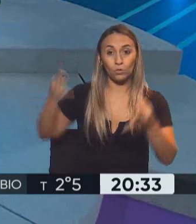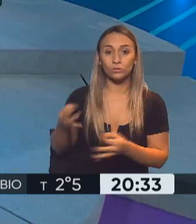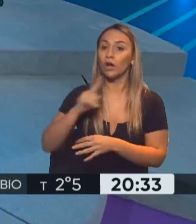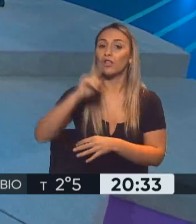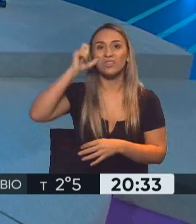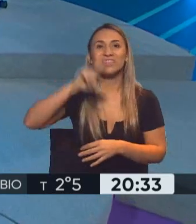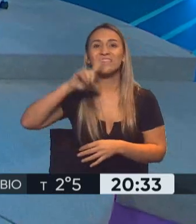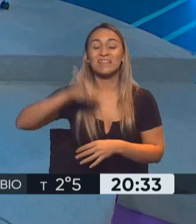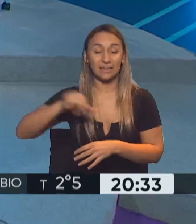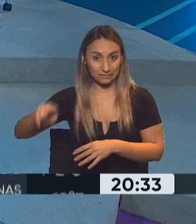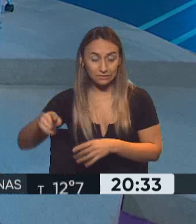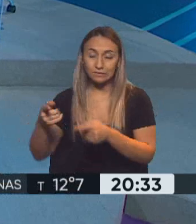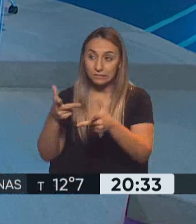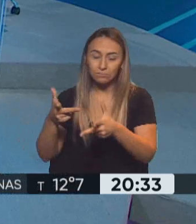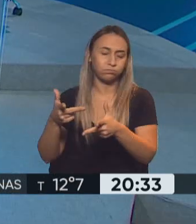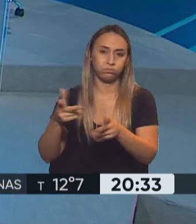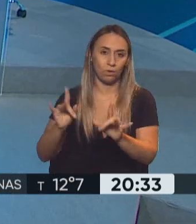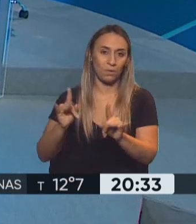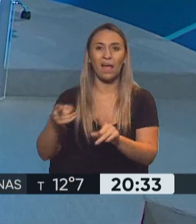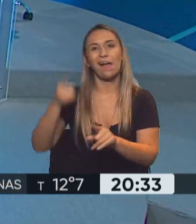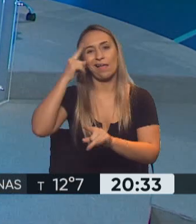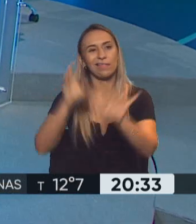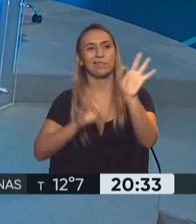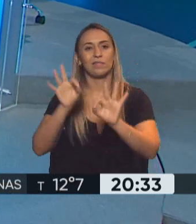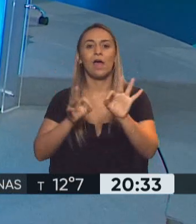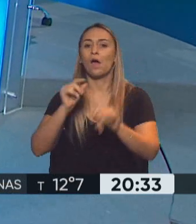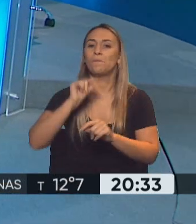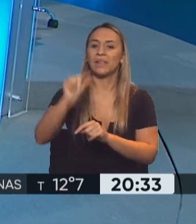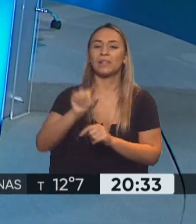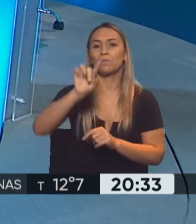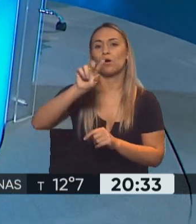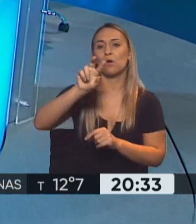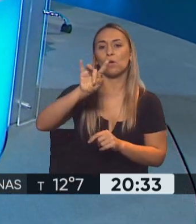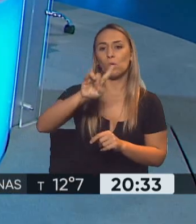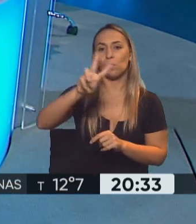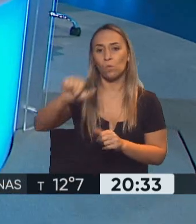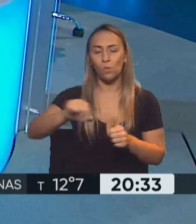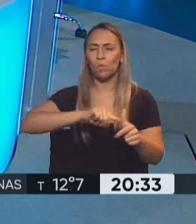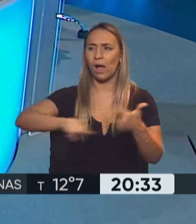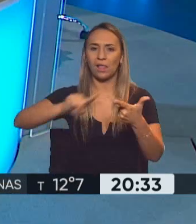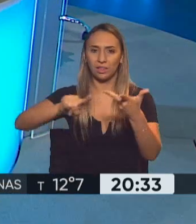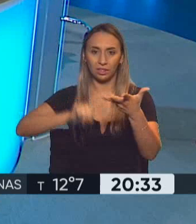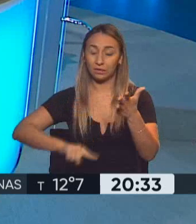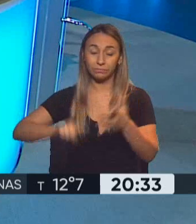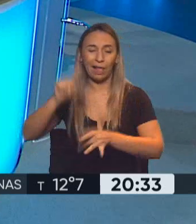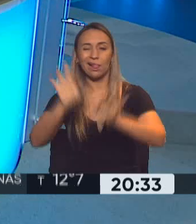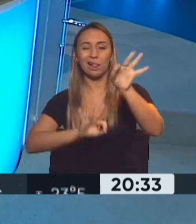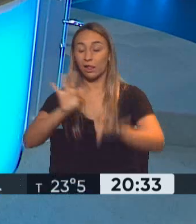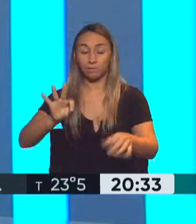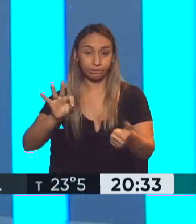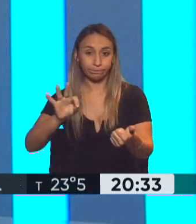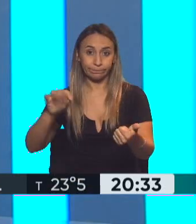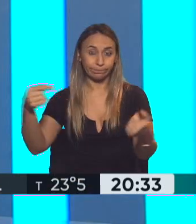no me va a dejar mentir hacia proyecciones sobre los créditos hay otro tipo de proyecciones sobre la economía en la que no pego ninguna si el